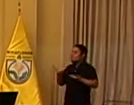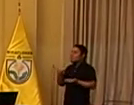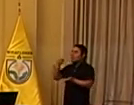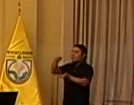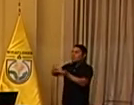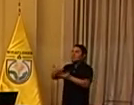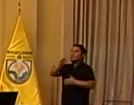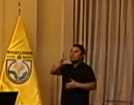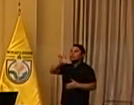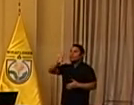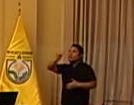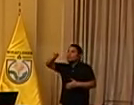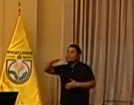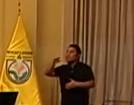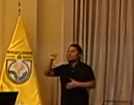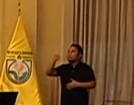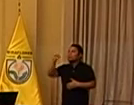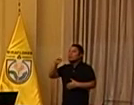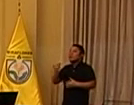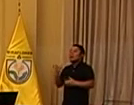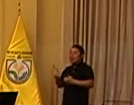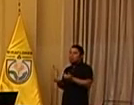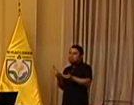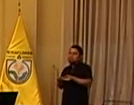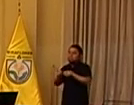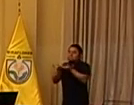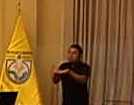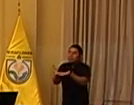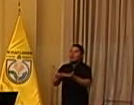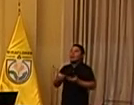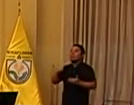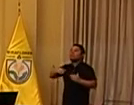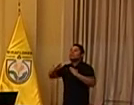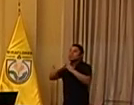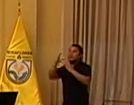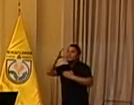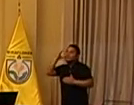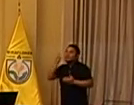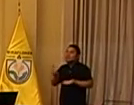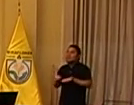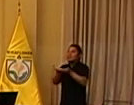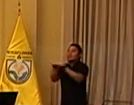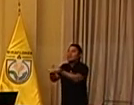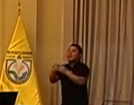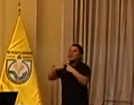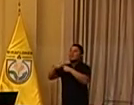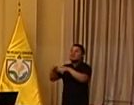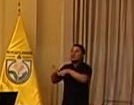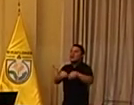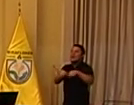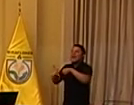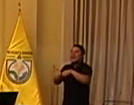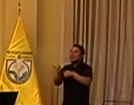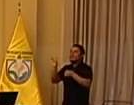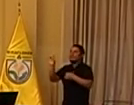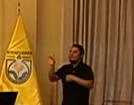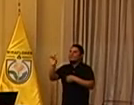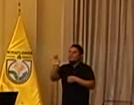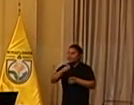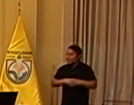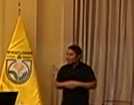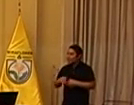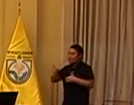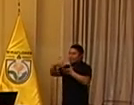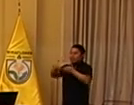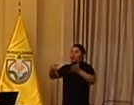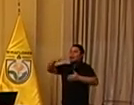de 34,000 soles a favor de la Municipalidad de Miraflores, que se destinará en las actividades que se desarrollen en la sala Luis Miró